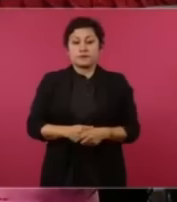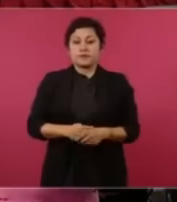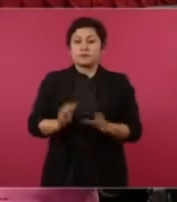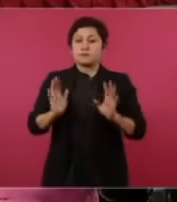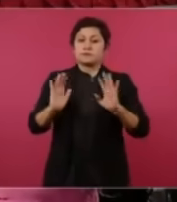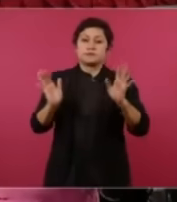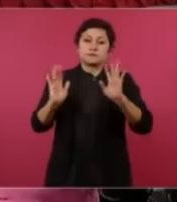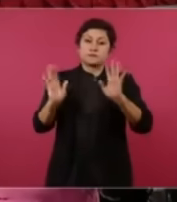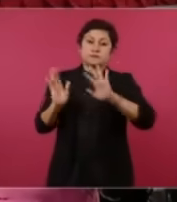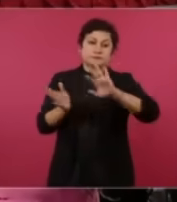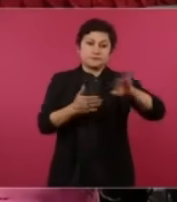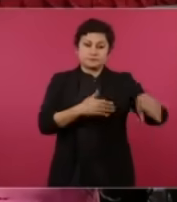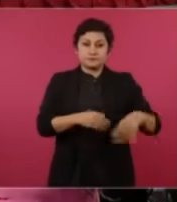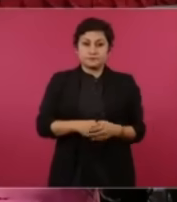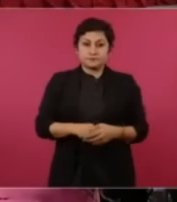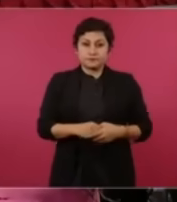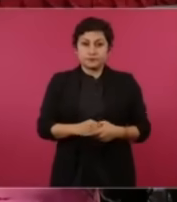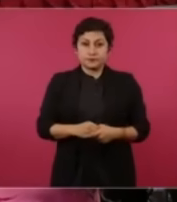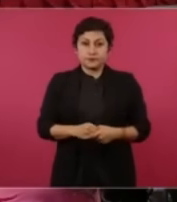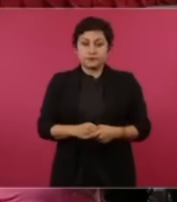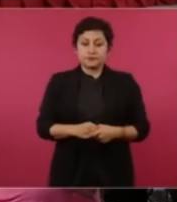ya.